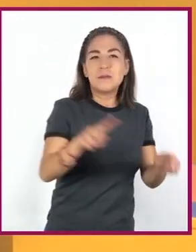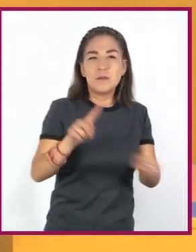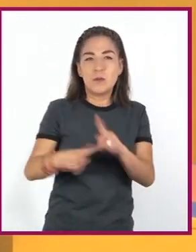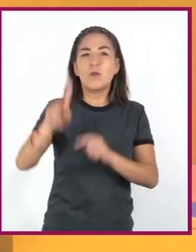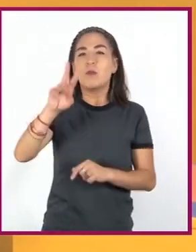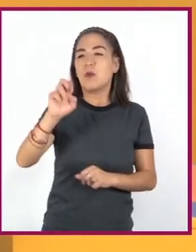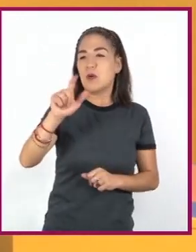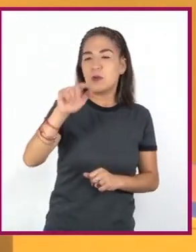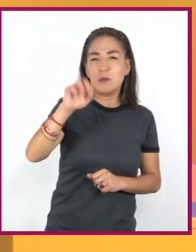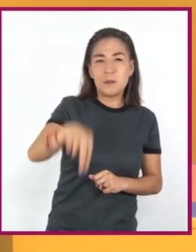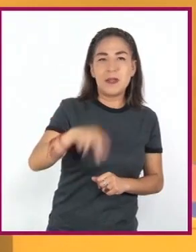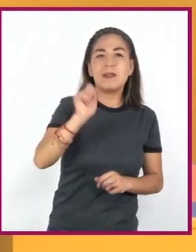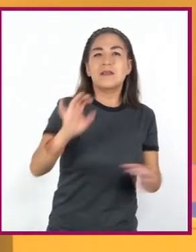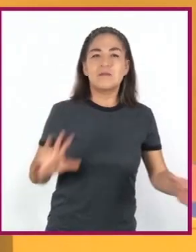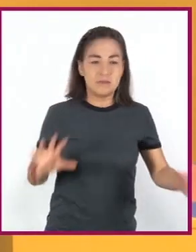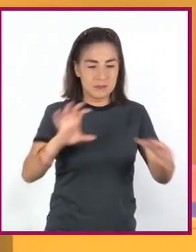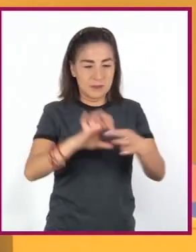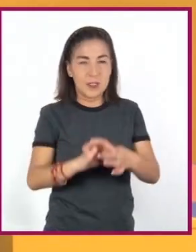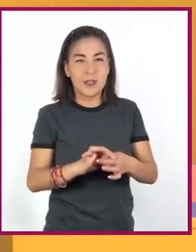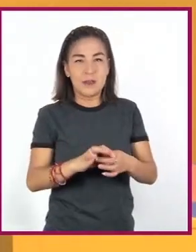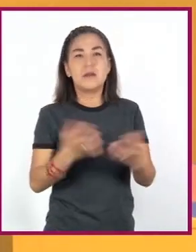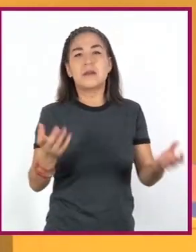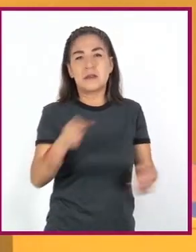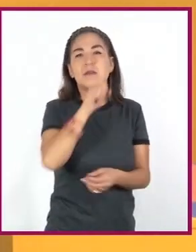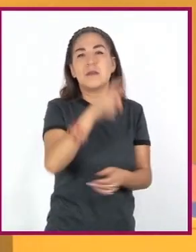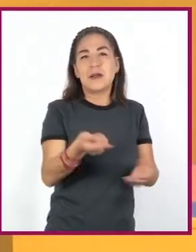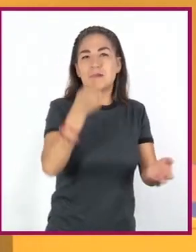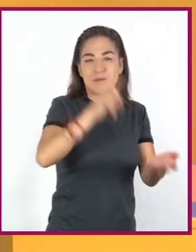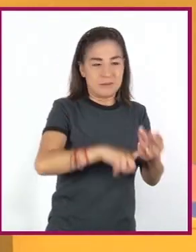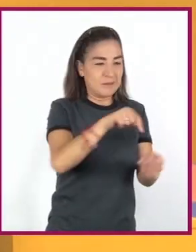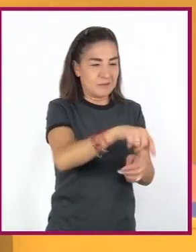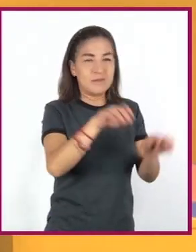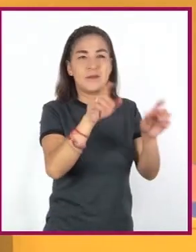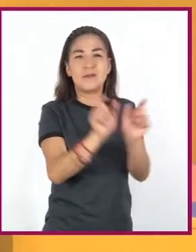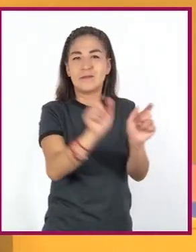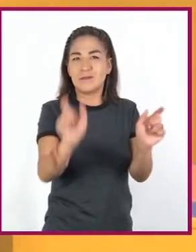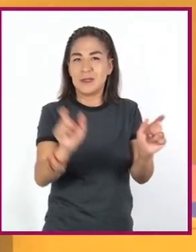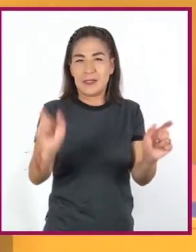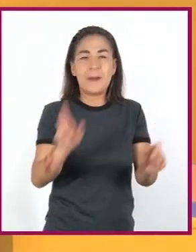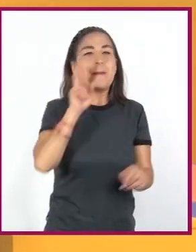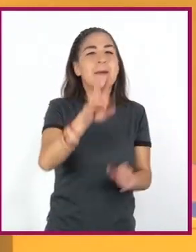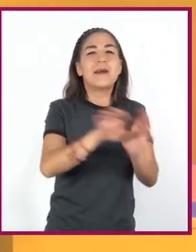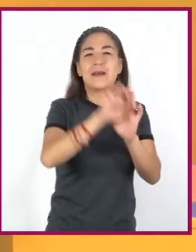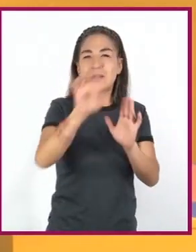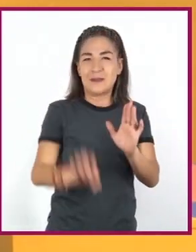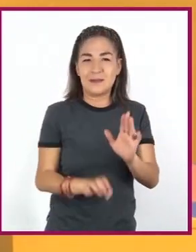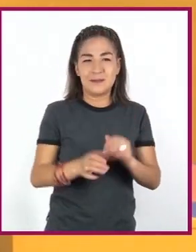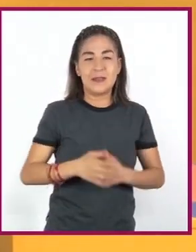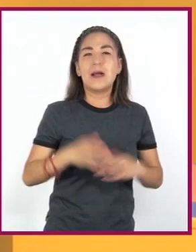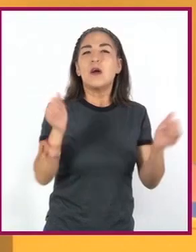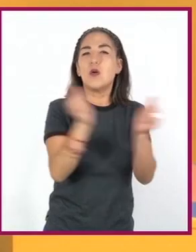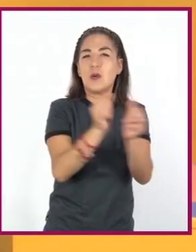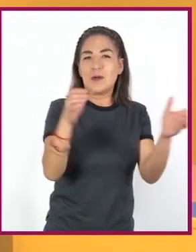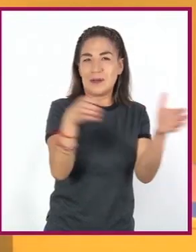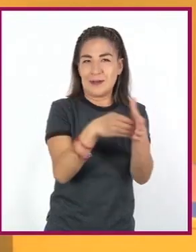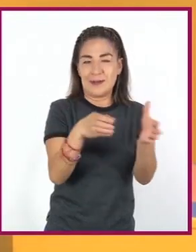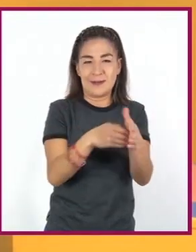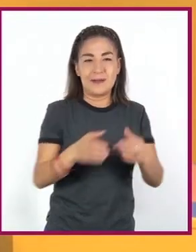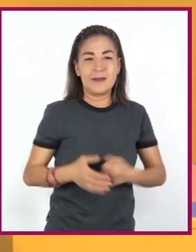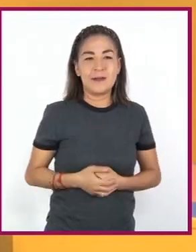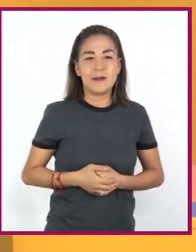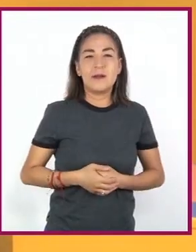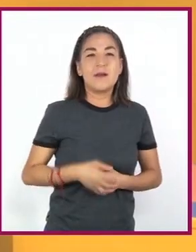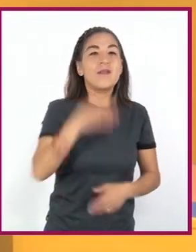la relación entre los elementos involucrados en la fórmula. Veamos una situación con cajas, en la que los